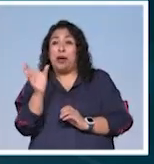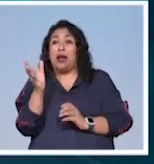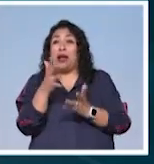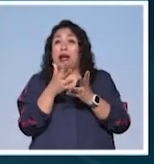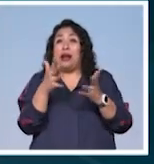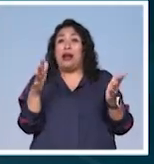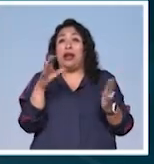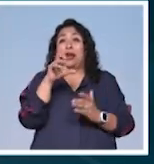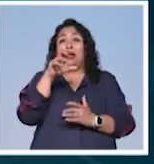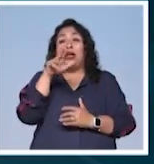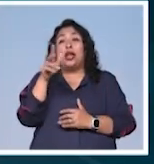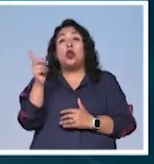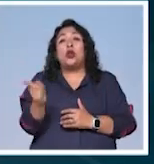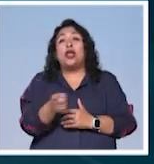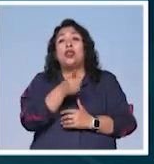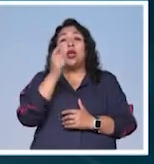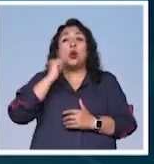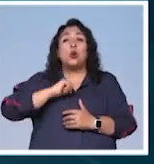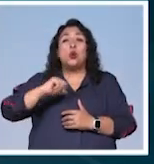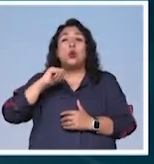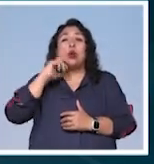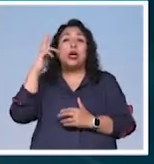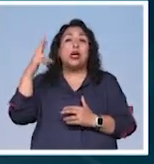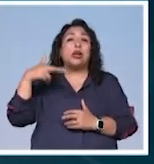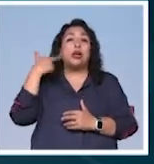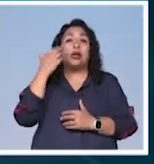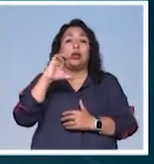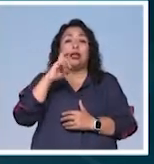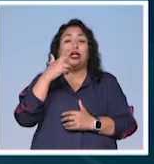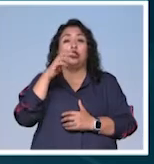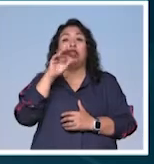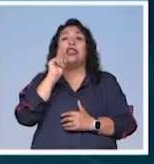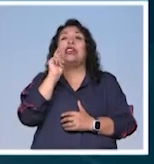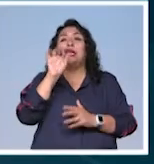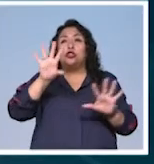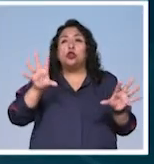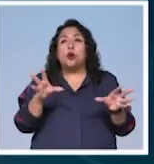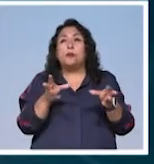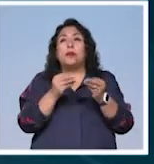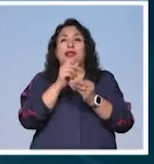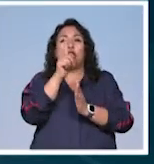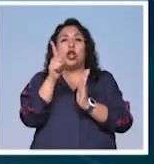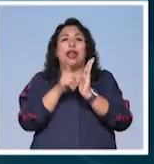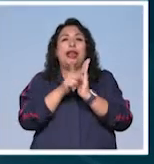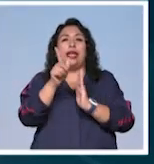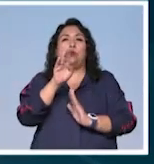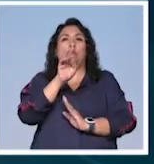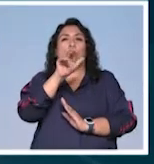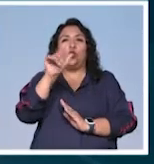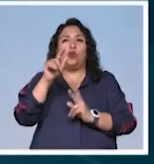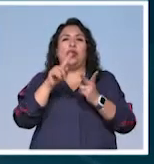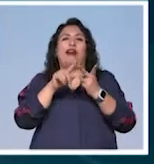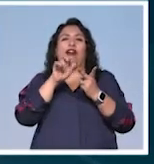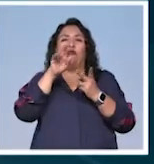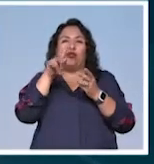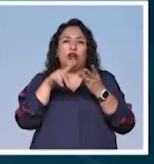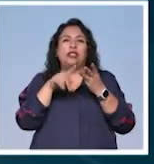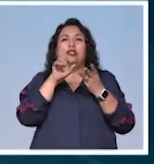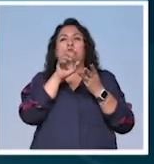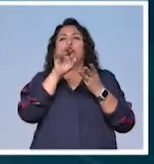gran canon de la eterna longevidad del reinado de Chongqing, que es un compendio de la ley budista, aforismos y